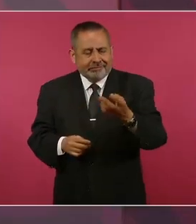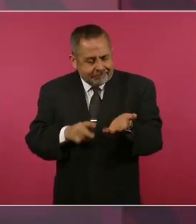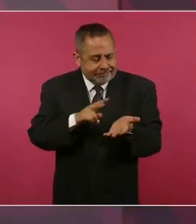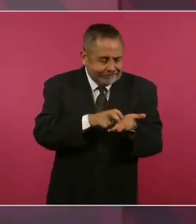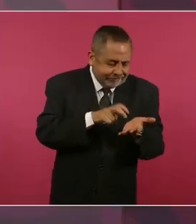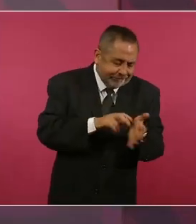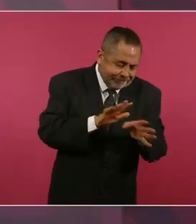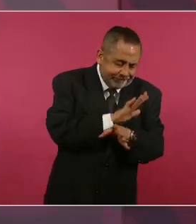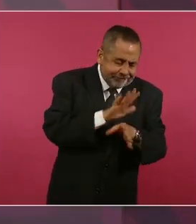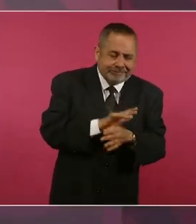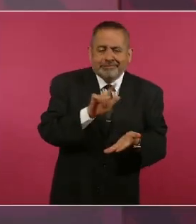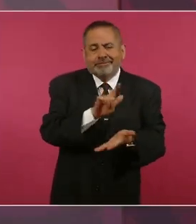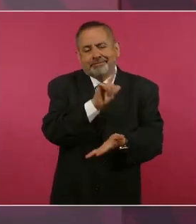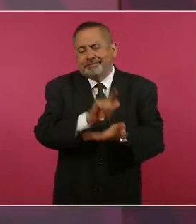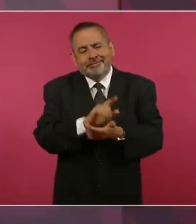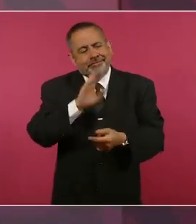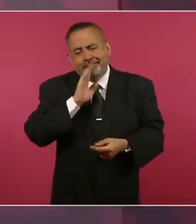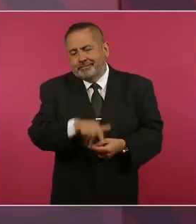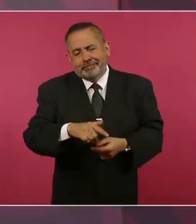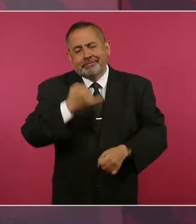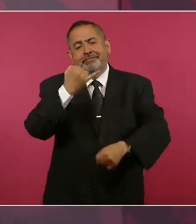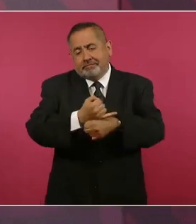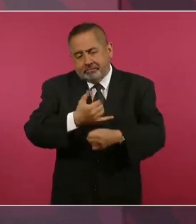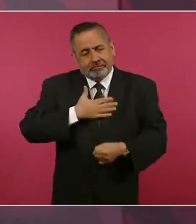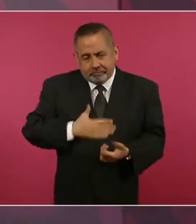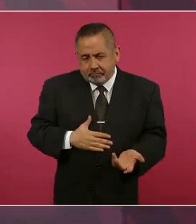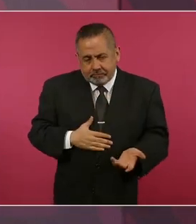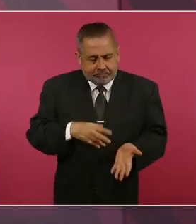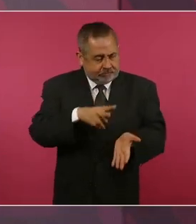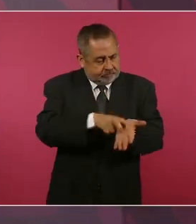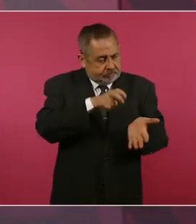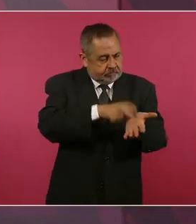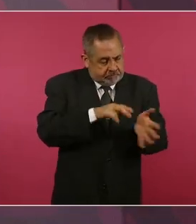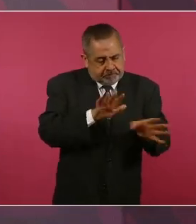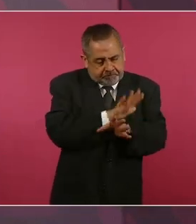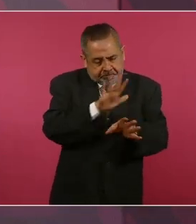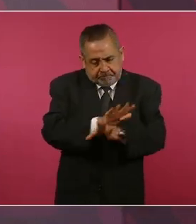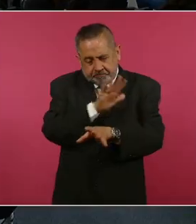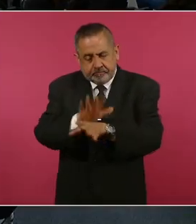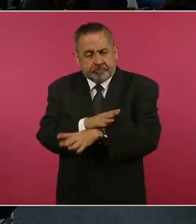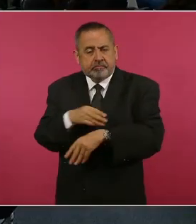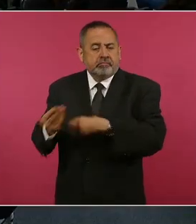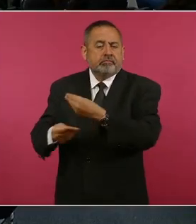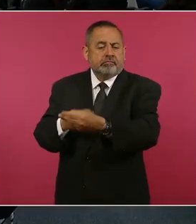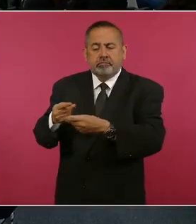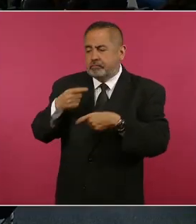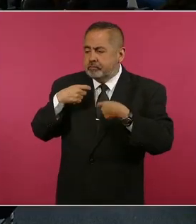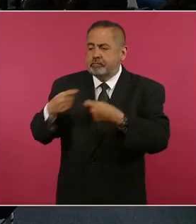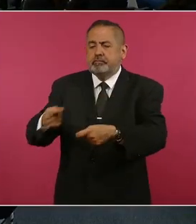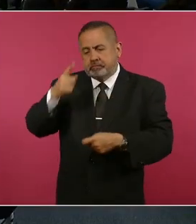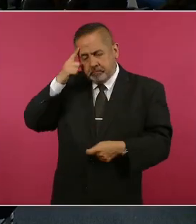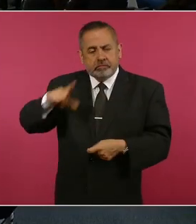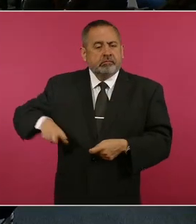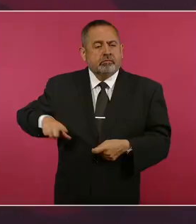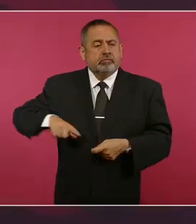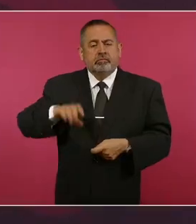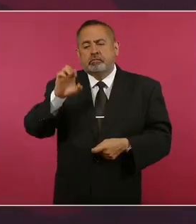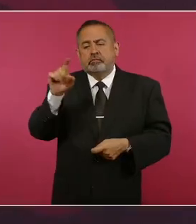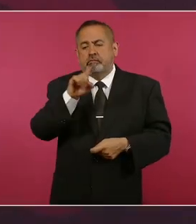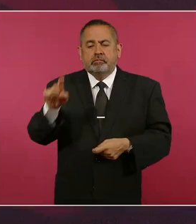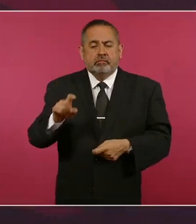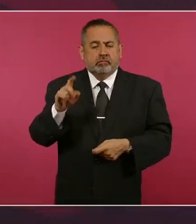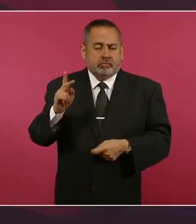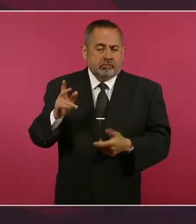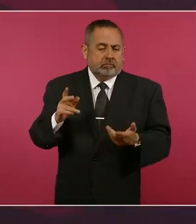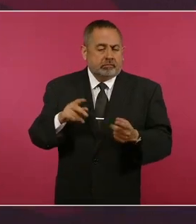corregir esta gran injusticia que se cometió en el gobierno de Zedillo y en el gobierno